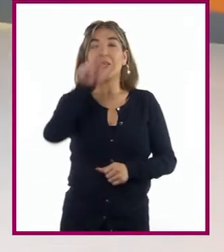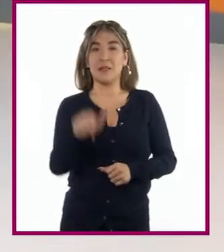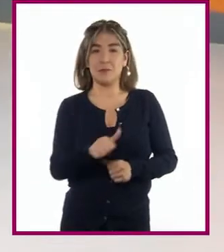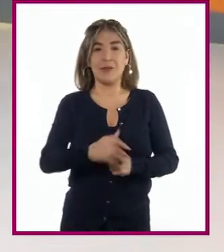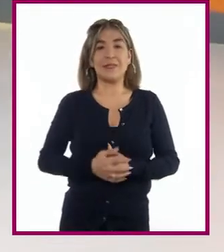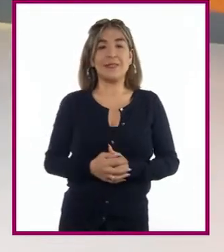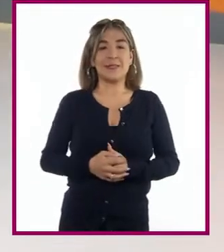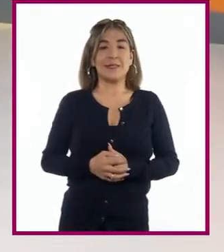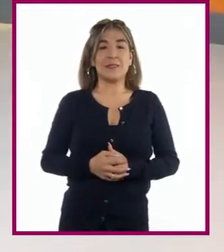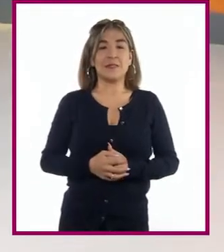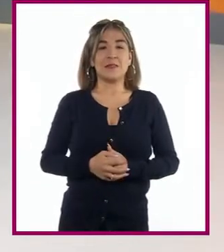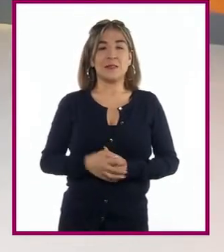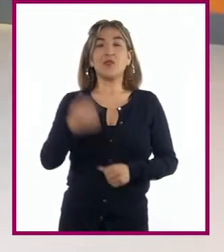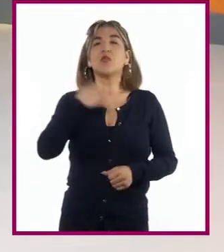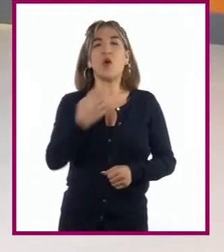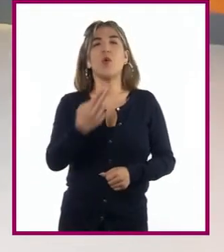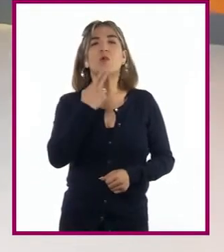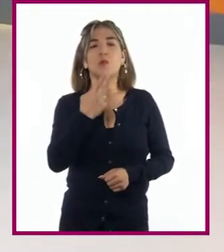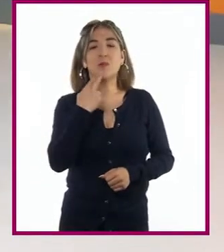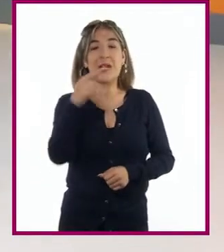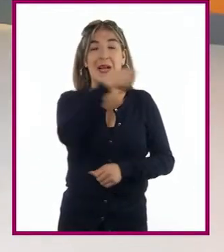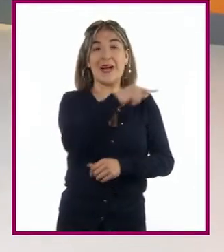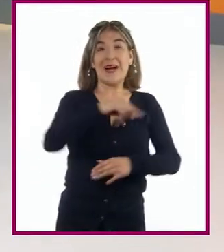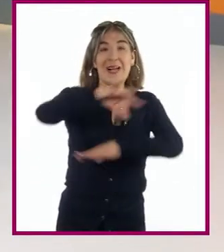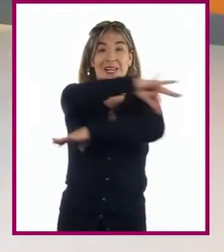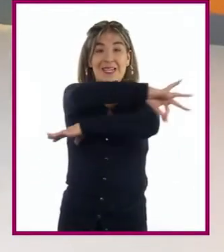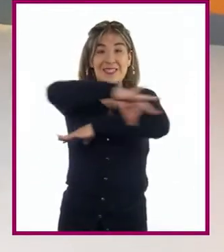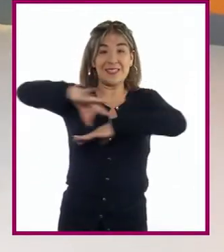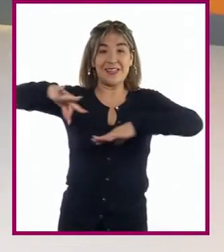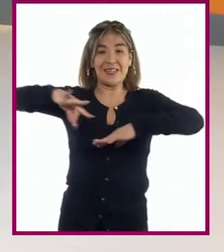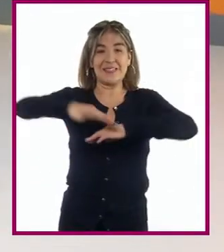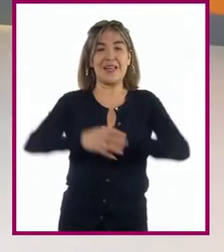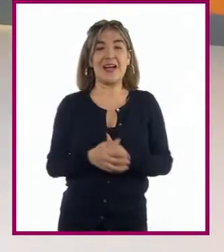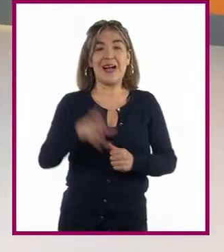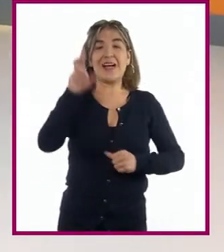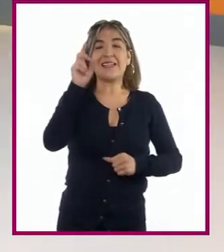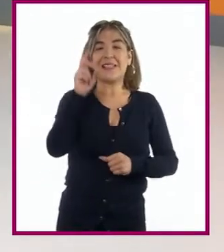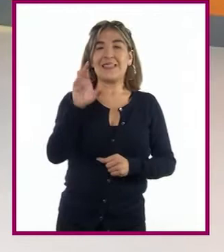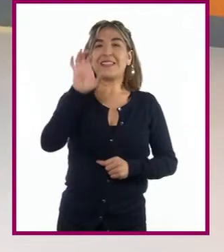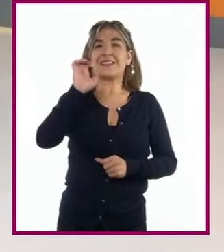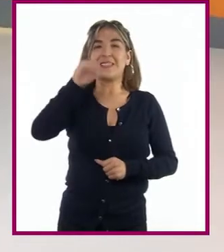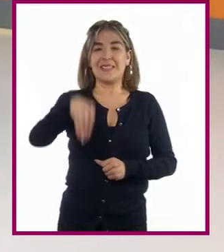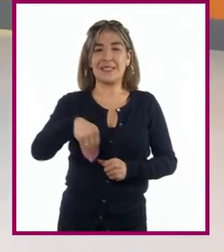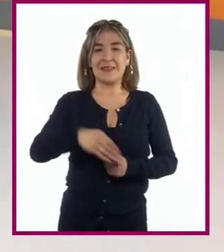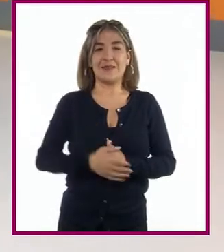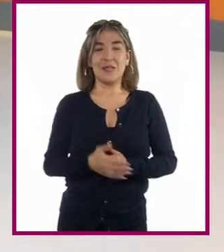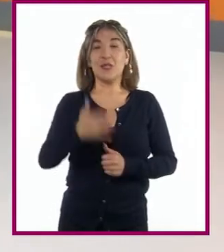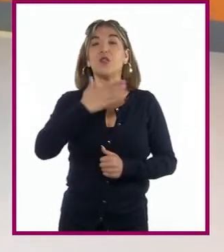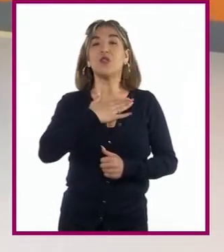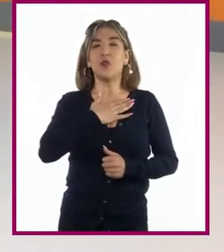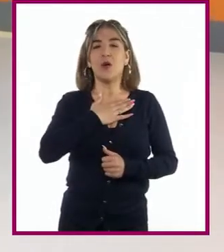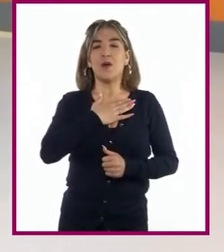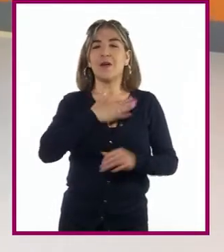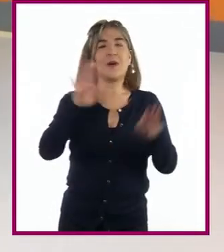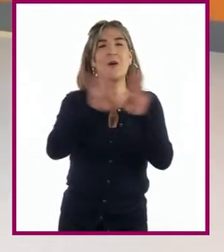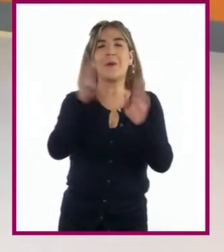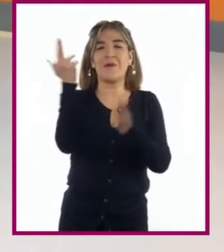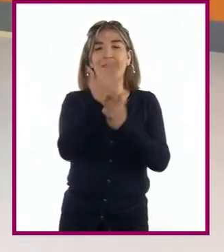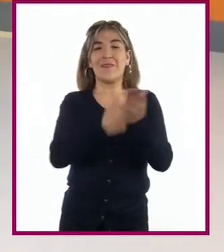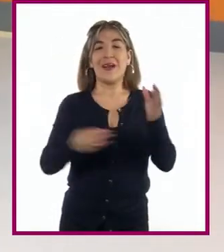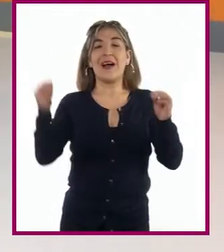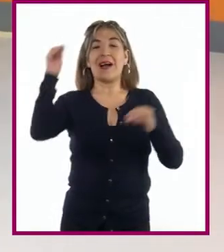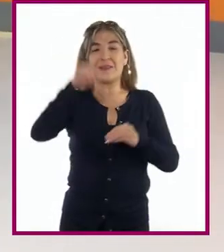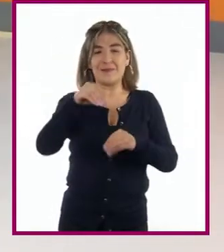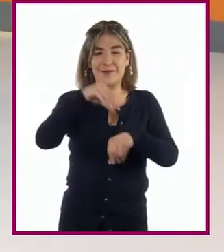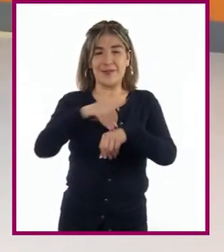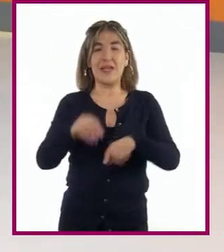Joana, que utilicé una regla. Ay, una regla de 30 centímetros, y yo me representé aquí.